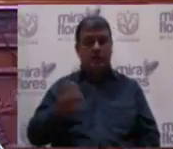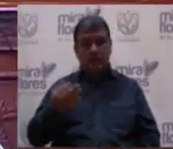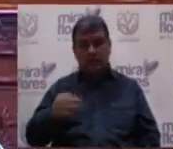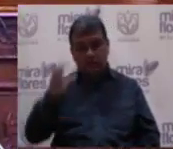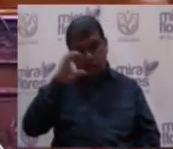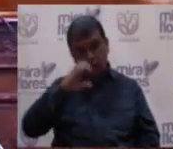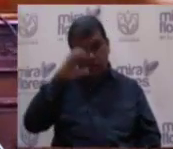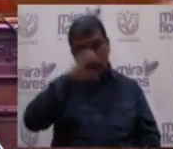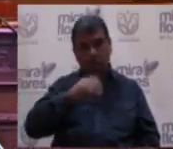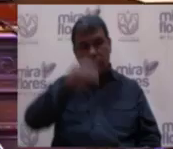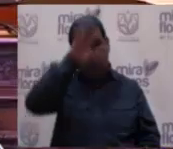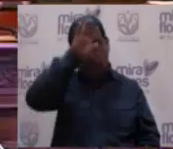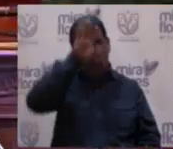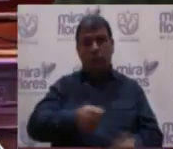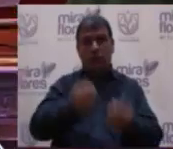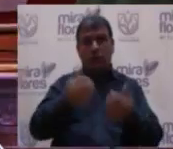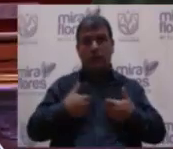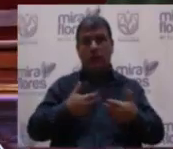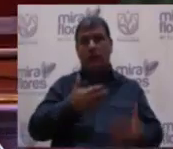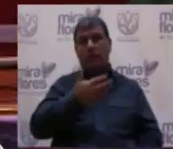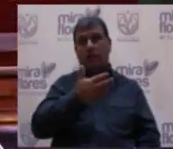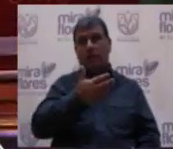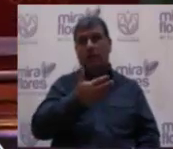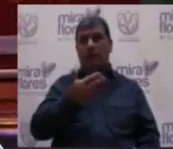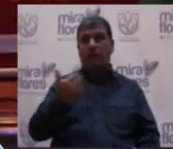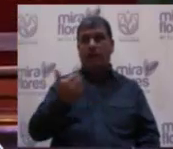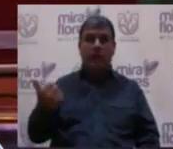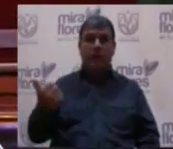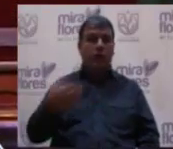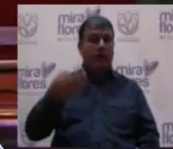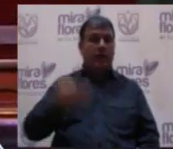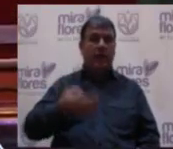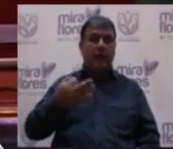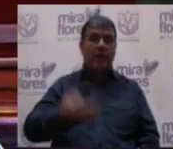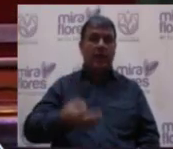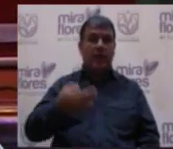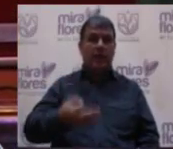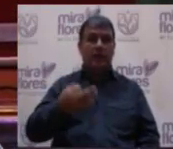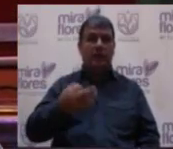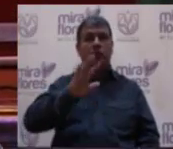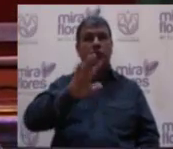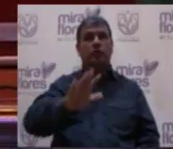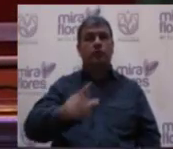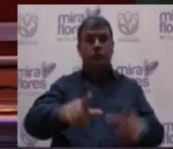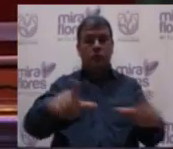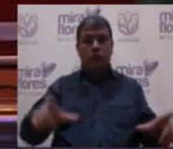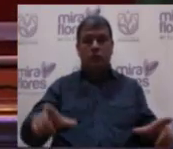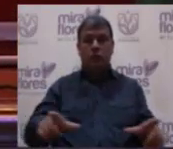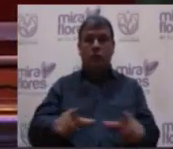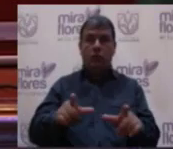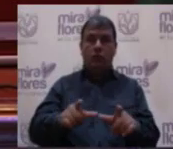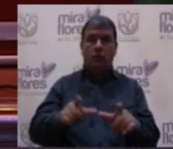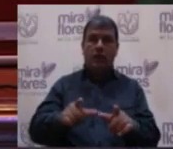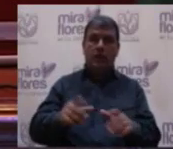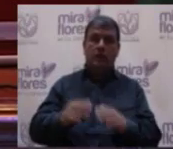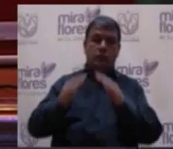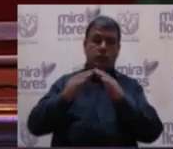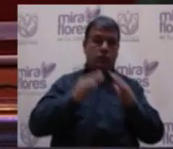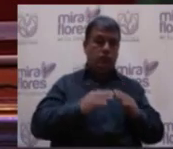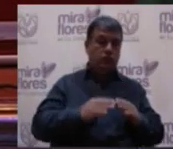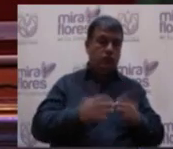buscando que los bomberos tengan la mejor calidad también en sus espacios, en sus